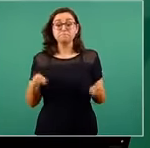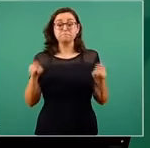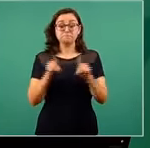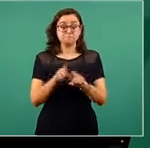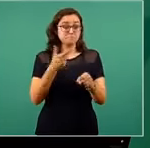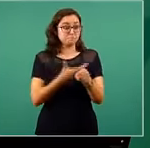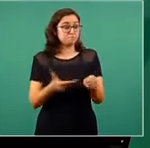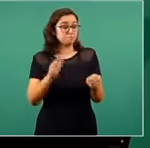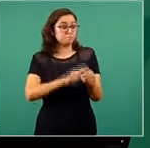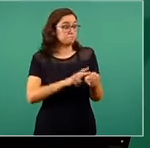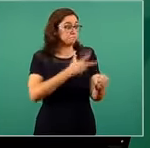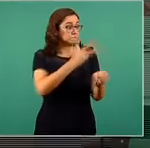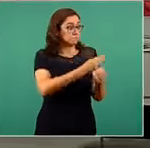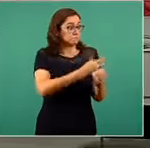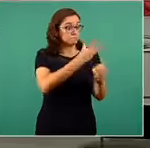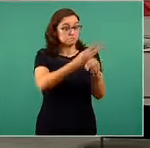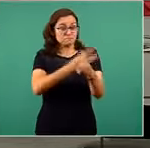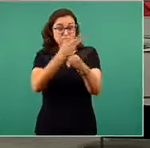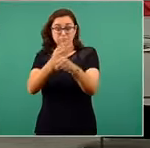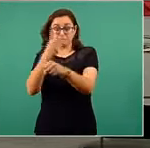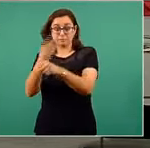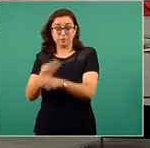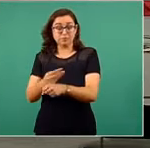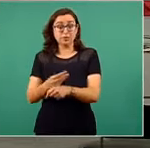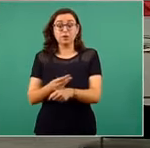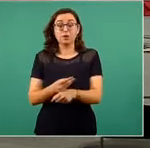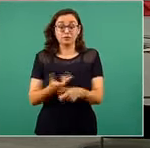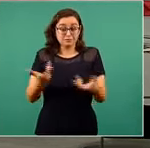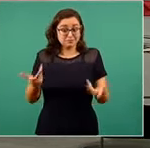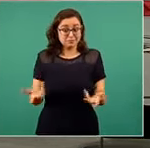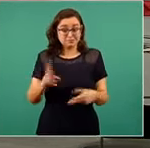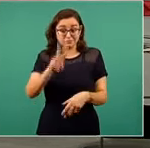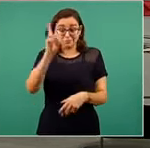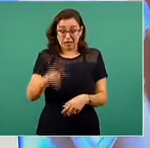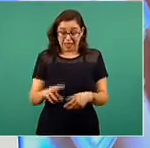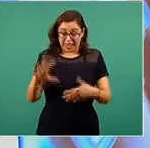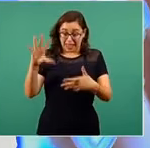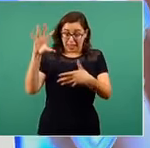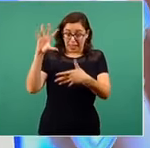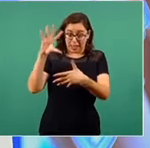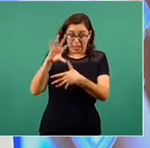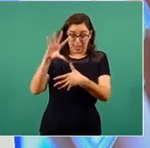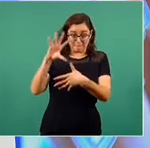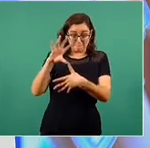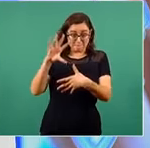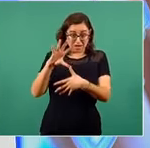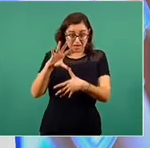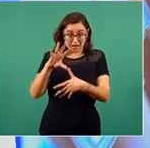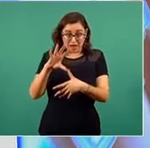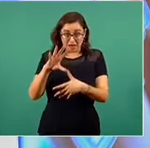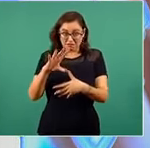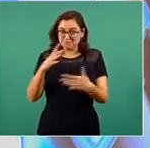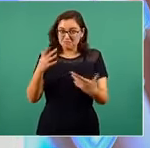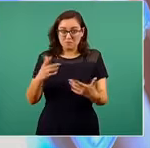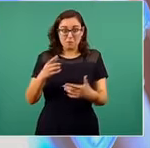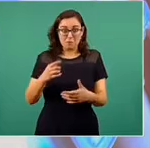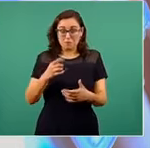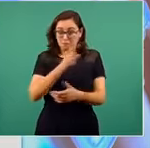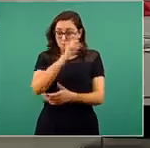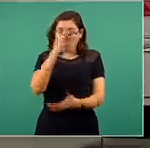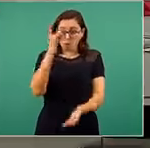reconversión hospitalaria que ha sido el más grande de América. Esto tampoco es algo que esté en nuestra